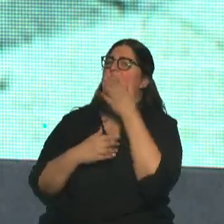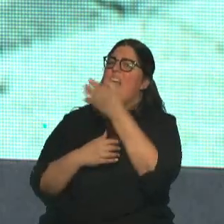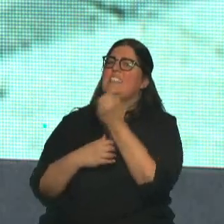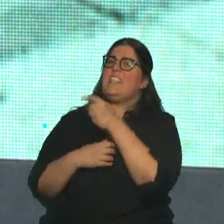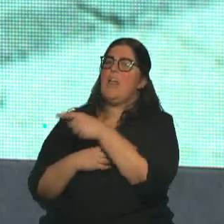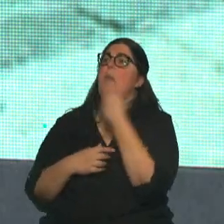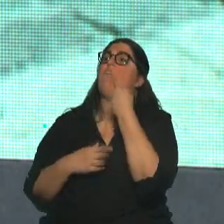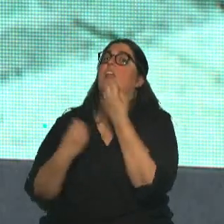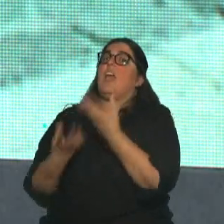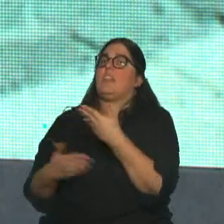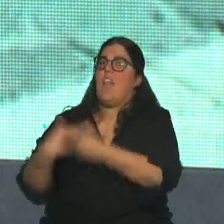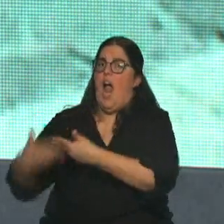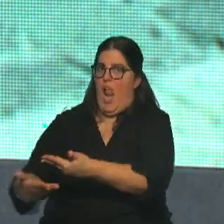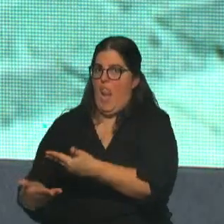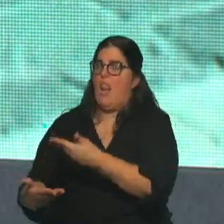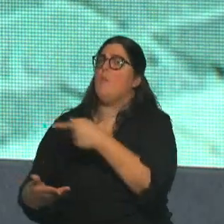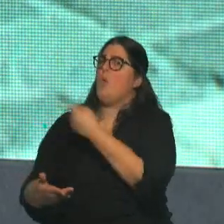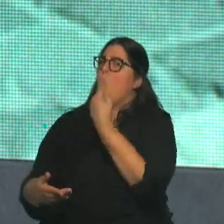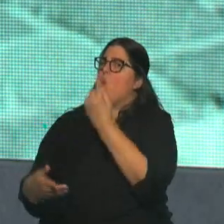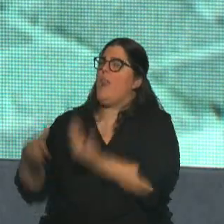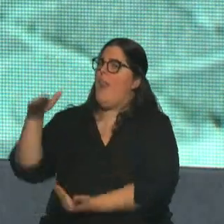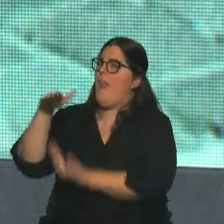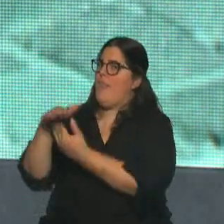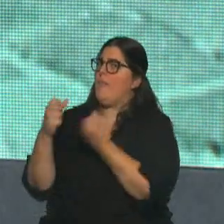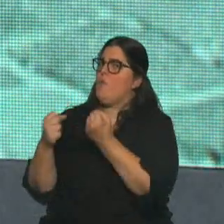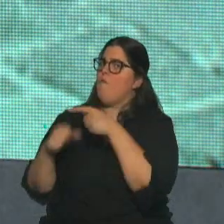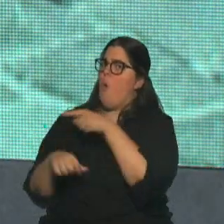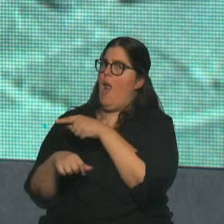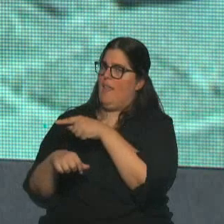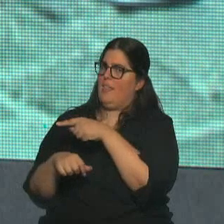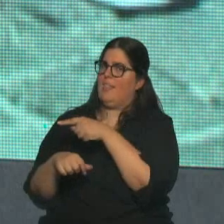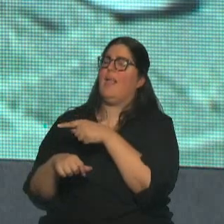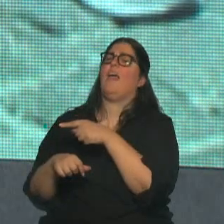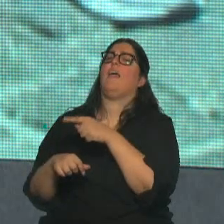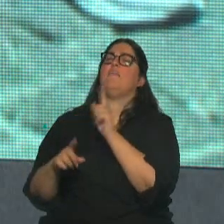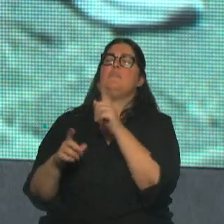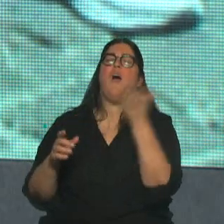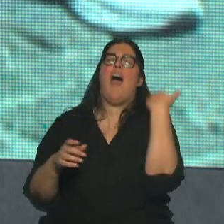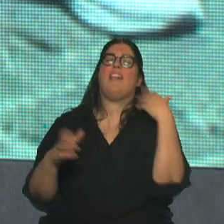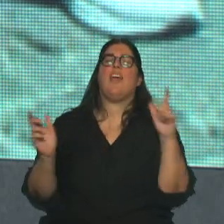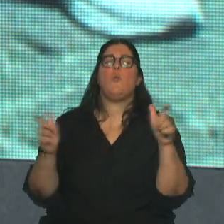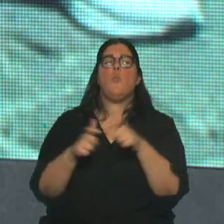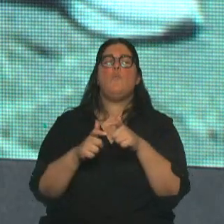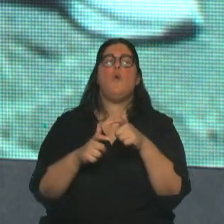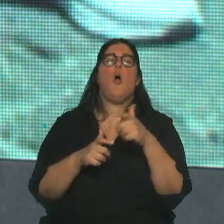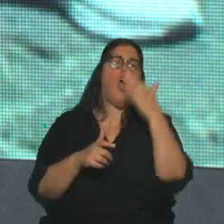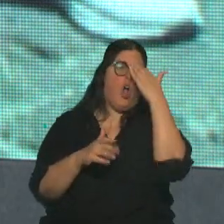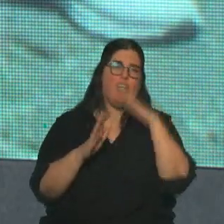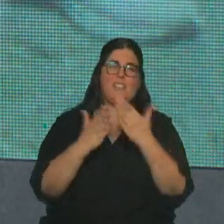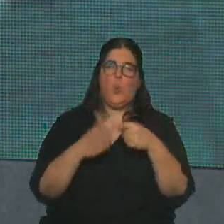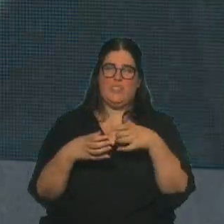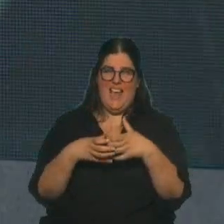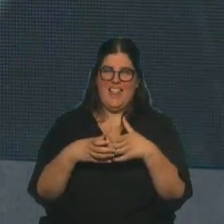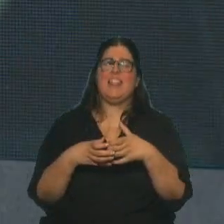Venía con un liderazgo muy fuerte en ese sector del espectro político. En la constituyente, buena parte de los sectores liberales y de centro